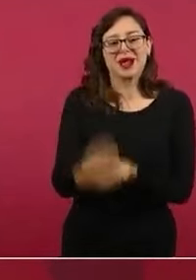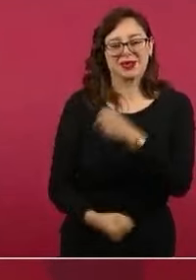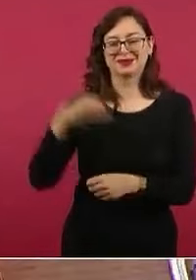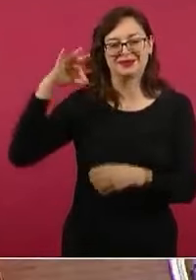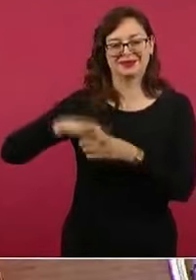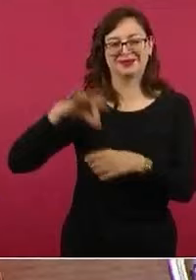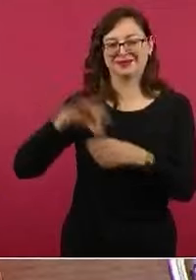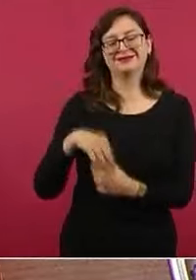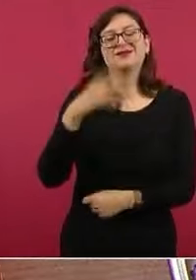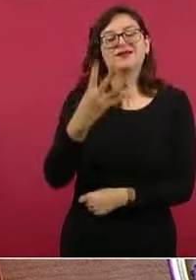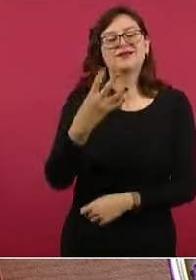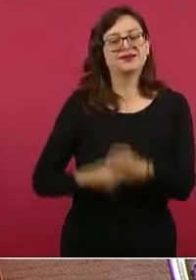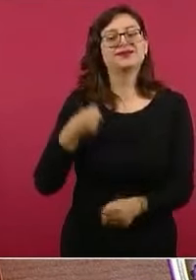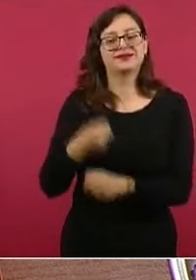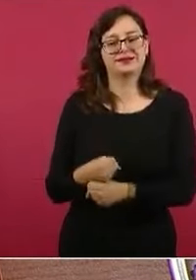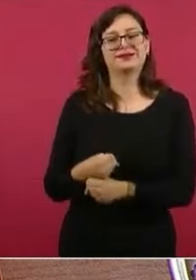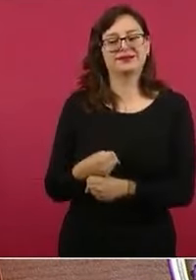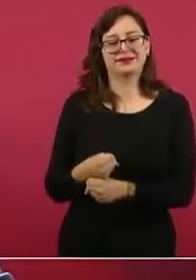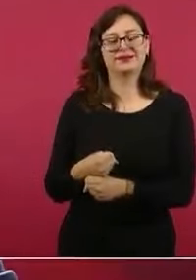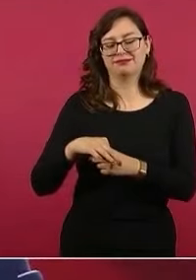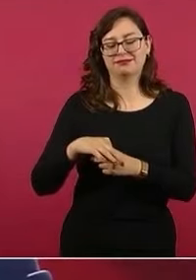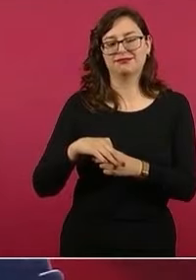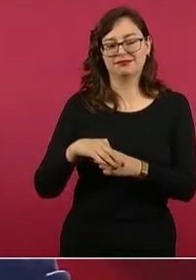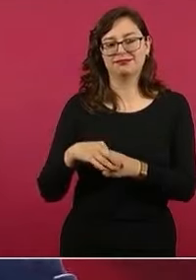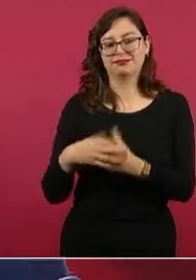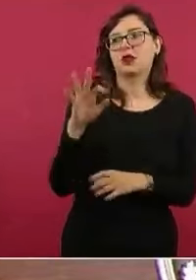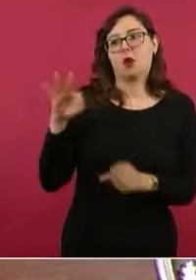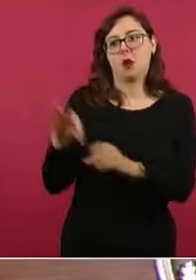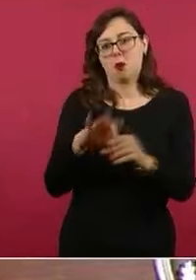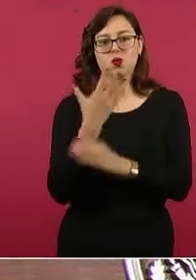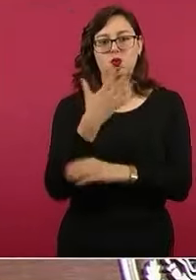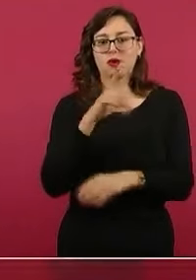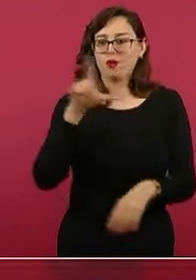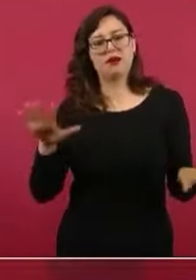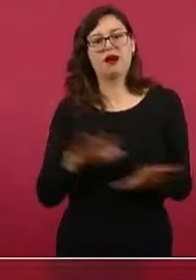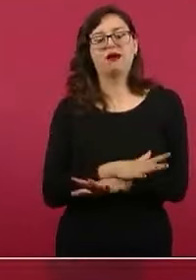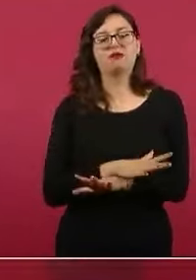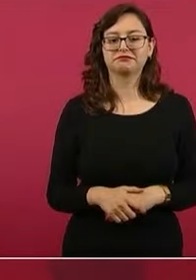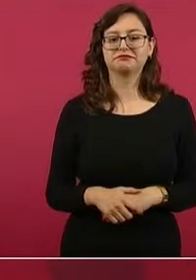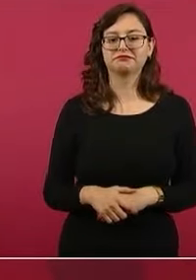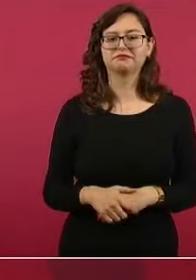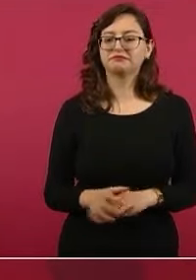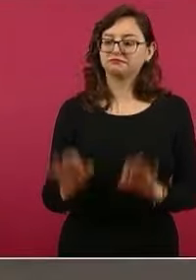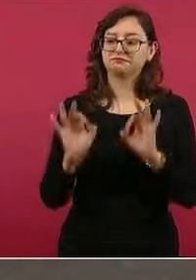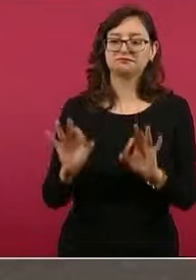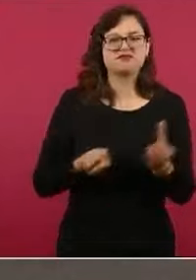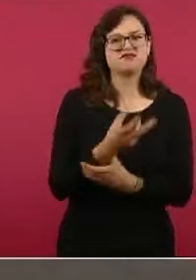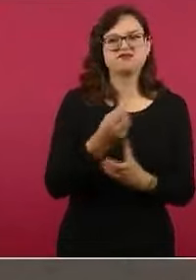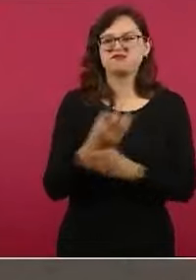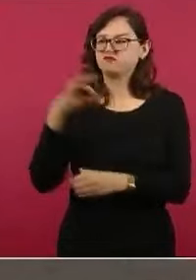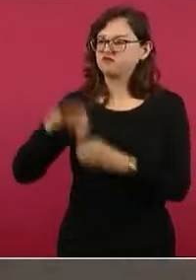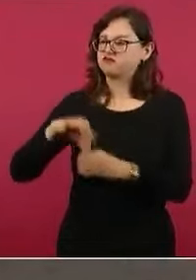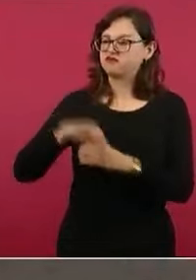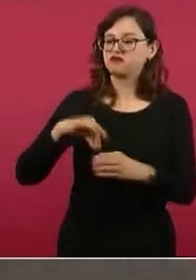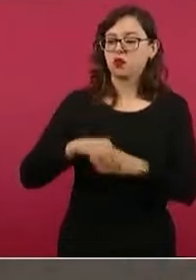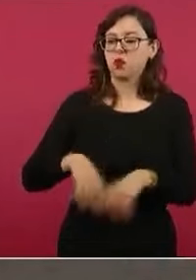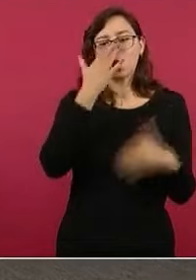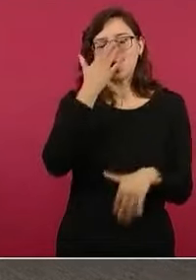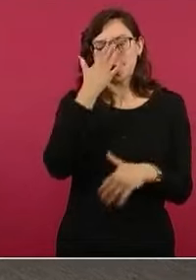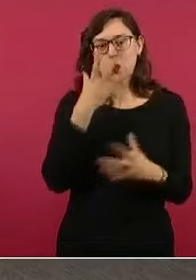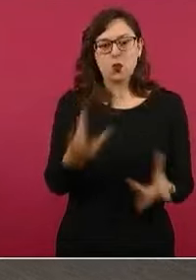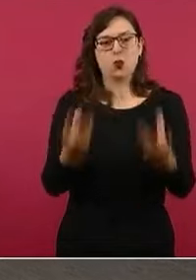del triunfo, desde que se llevó a cabo la elección, que la gente votó por el cambio, que salió como nunca a votar. Ha sido la